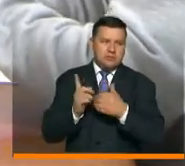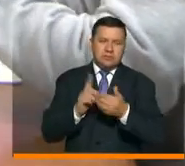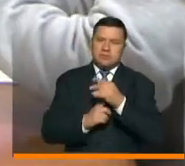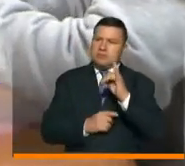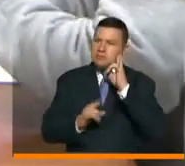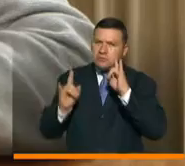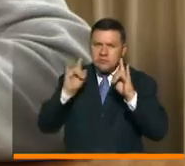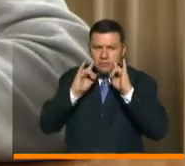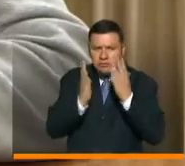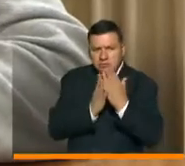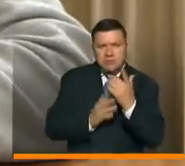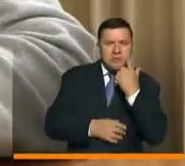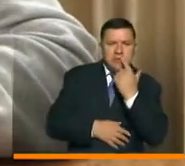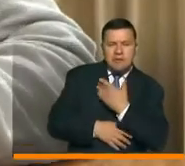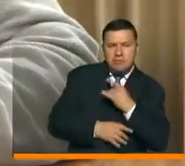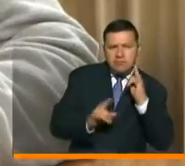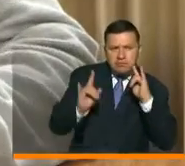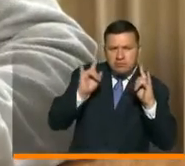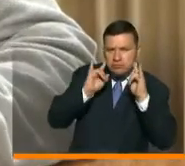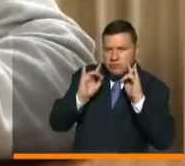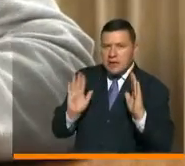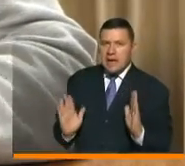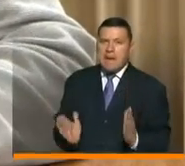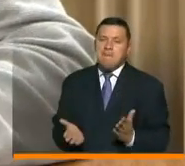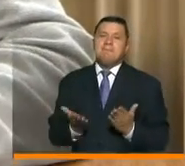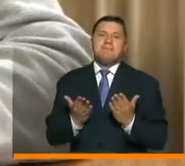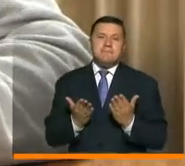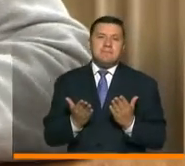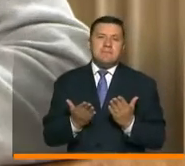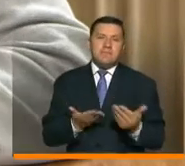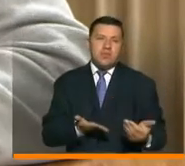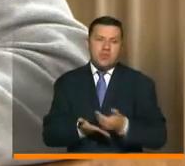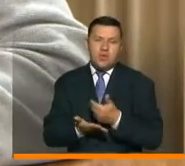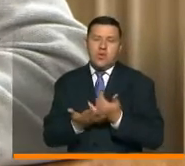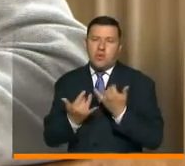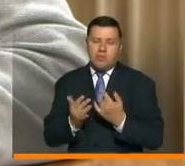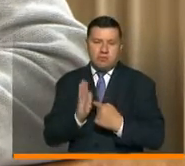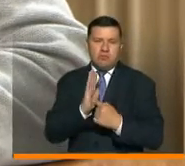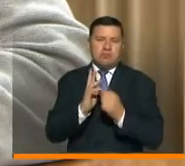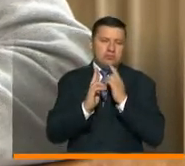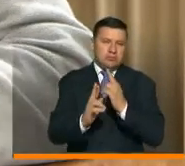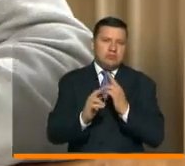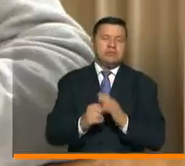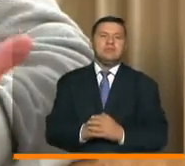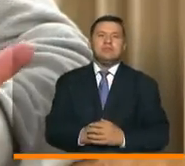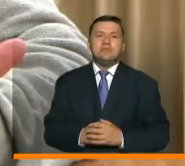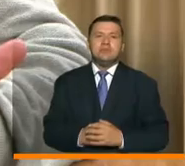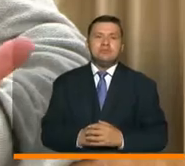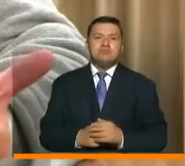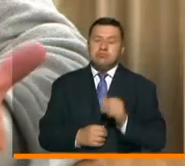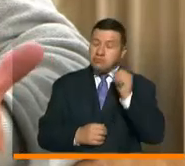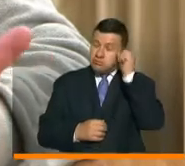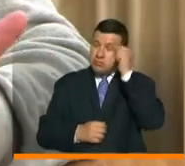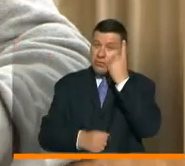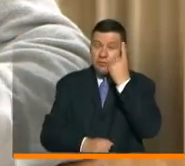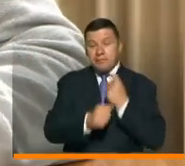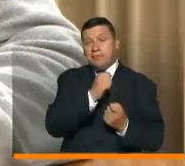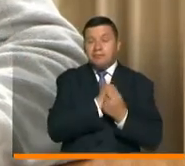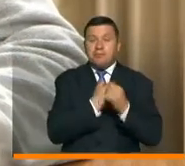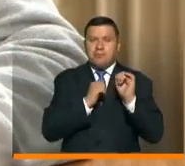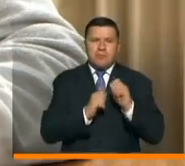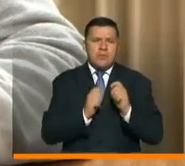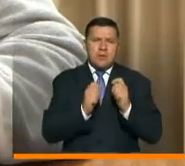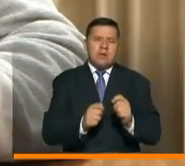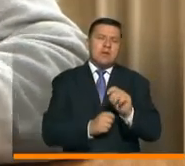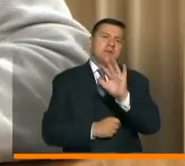escuchado a los colegios, a los padres de familia y mejoras que ellos nos sugirieron hoy están mostrando resultados. Recordar que el año pasado pudimos